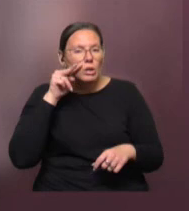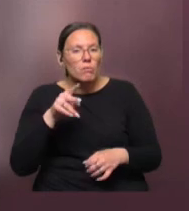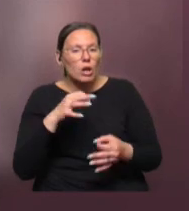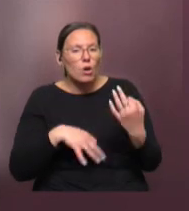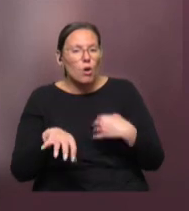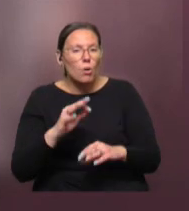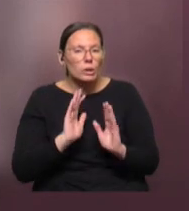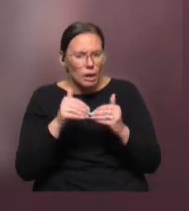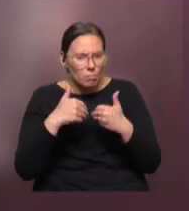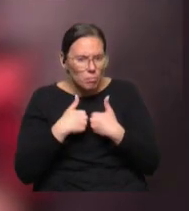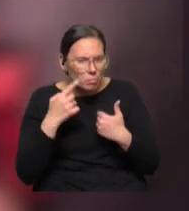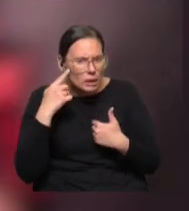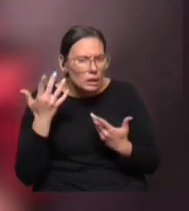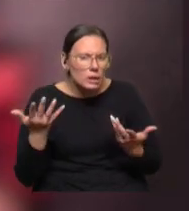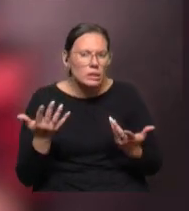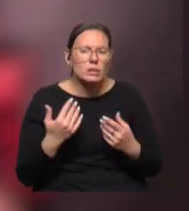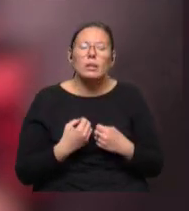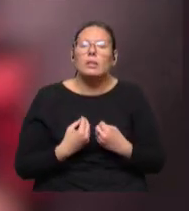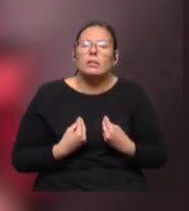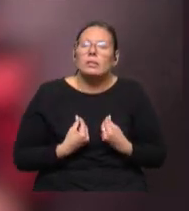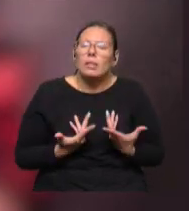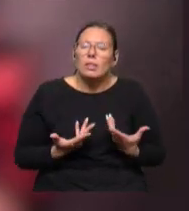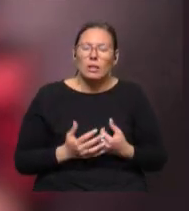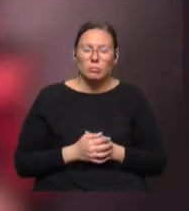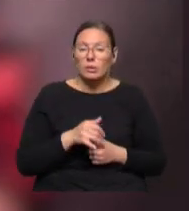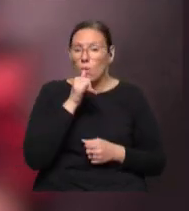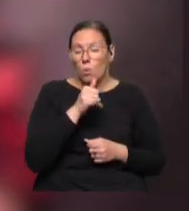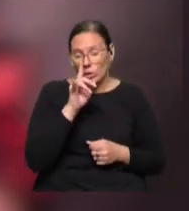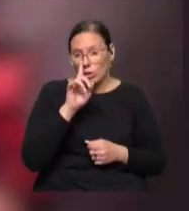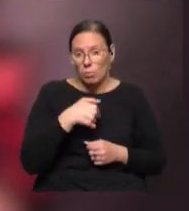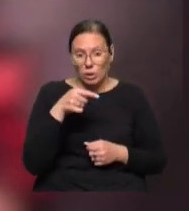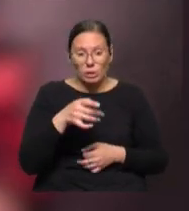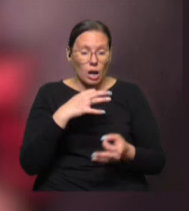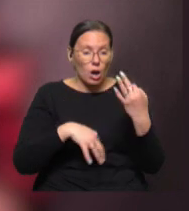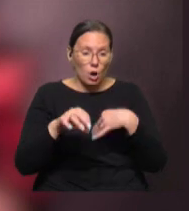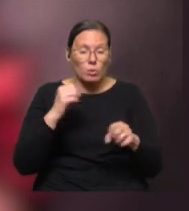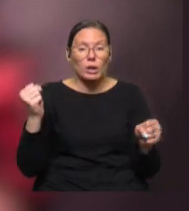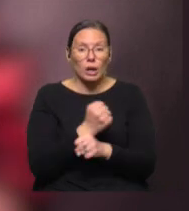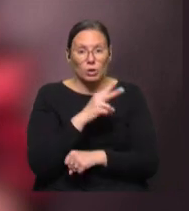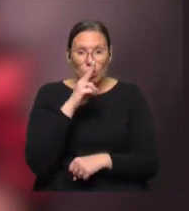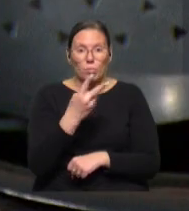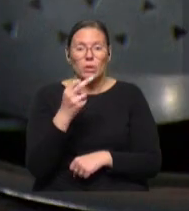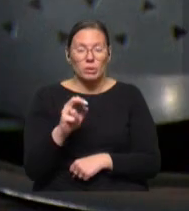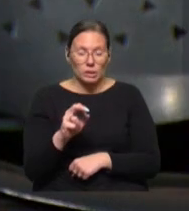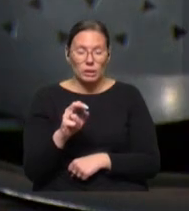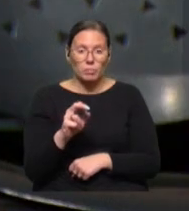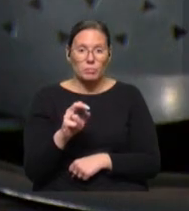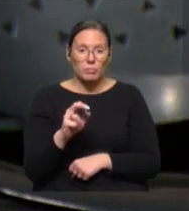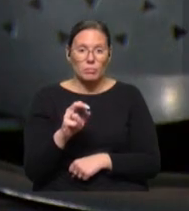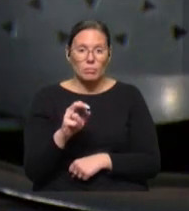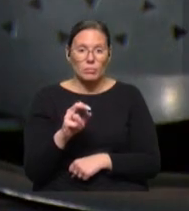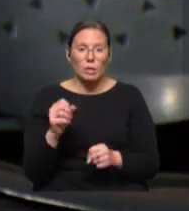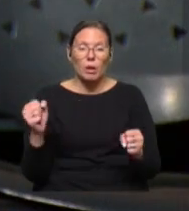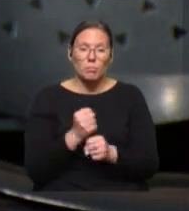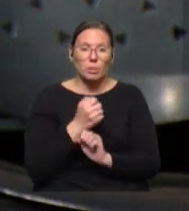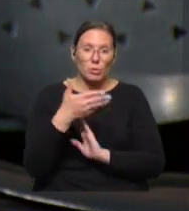¿Se interpela? ¿Qué les pasa? Bueno, te cuento rapidito, esta obra sí ganó en el año 2020. Los